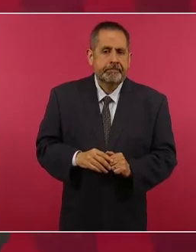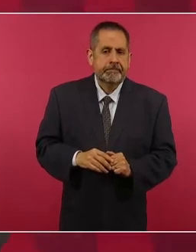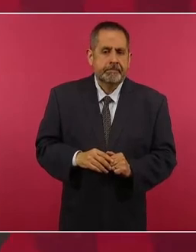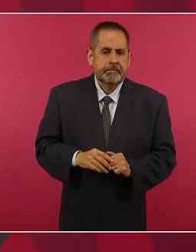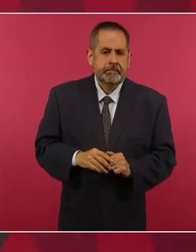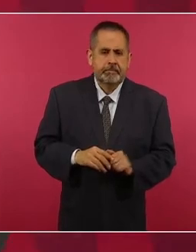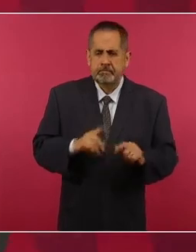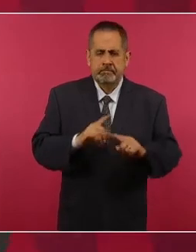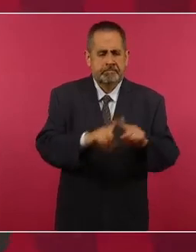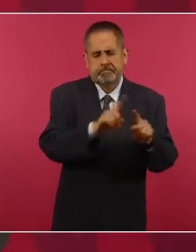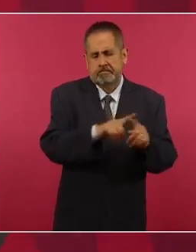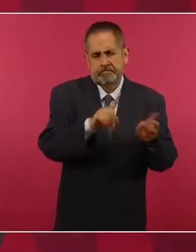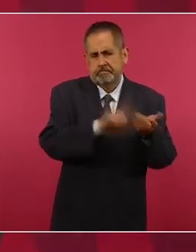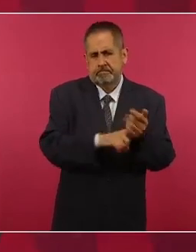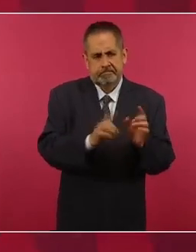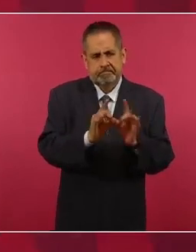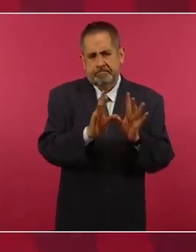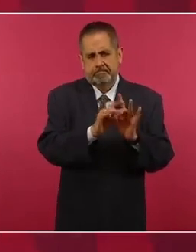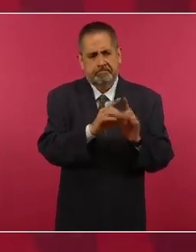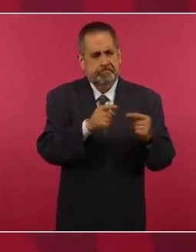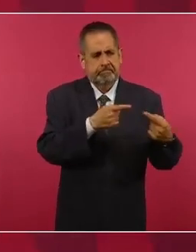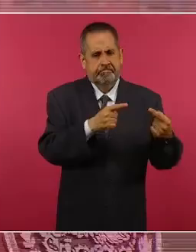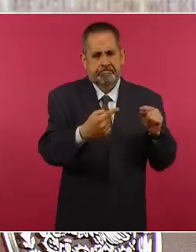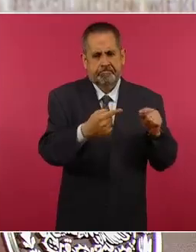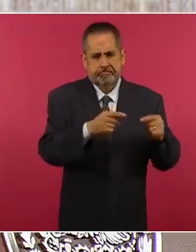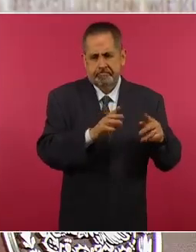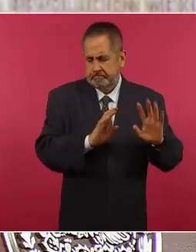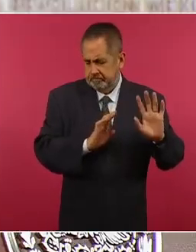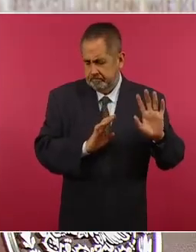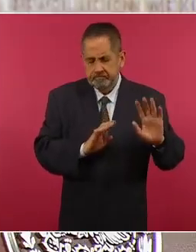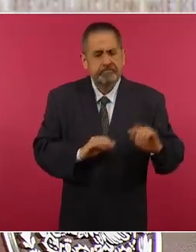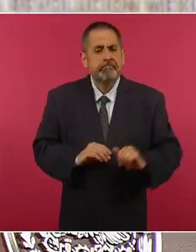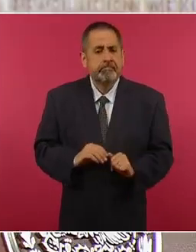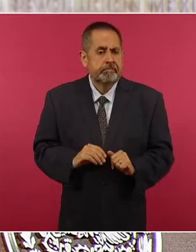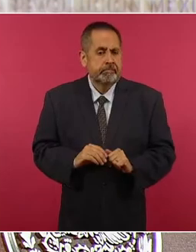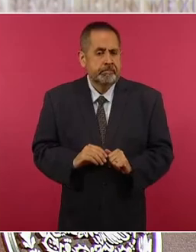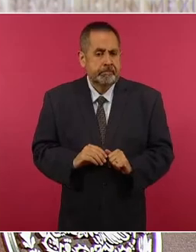una situación de